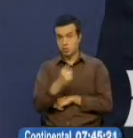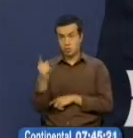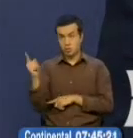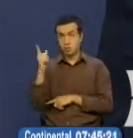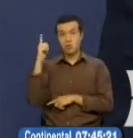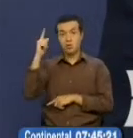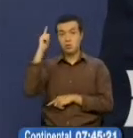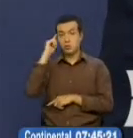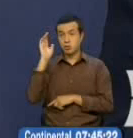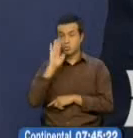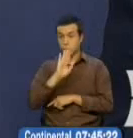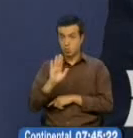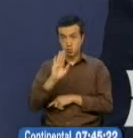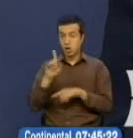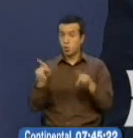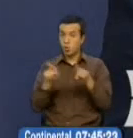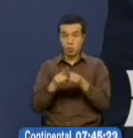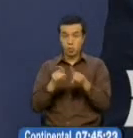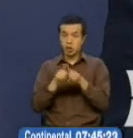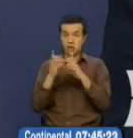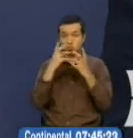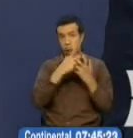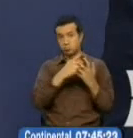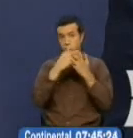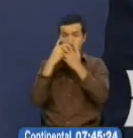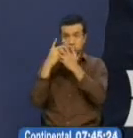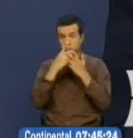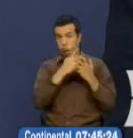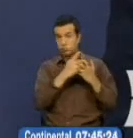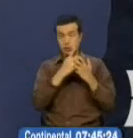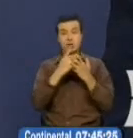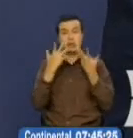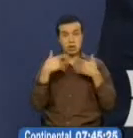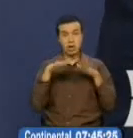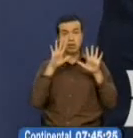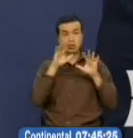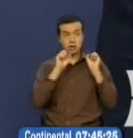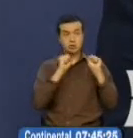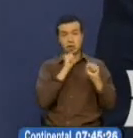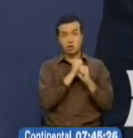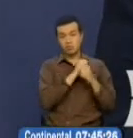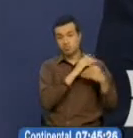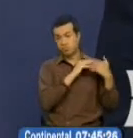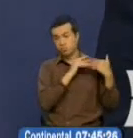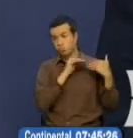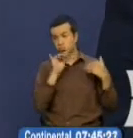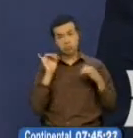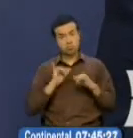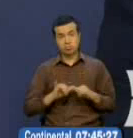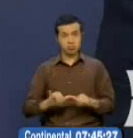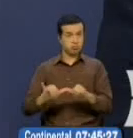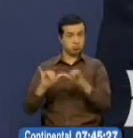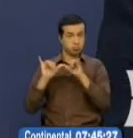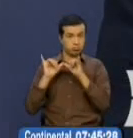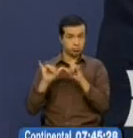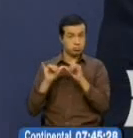es un gobierno que está perfectamente alineado en una tendencia que está vigente desde hace más de 10 años. Entonces, en ese